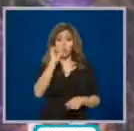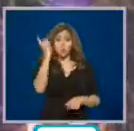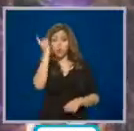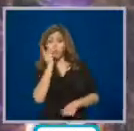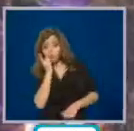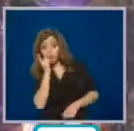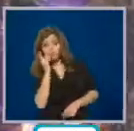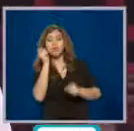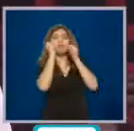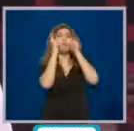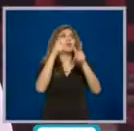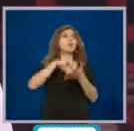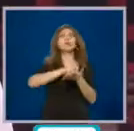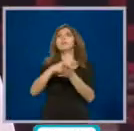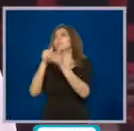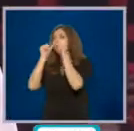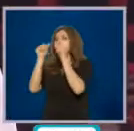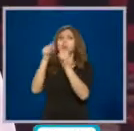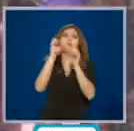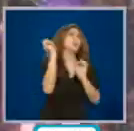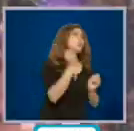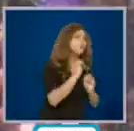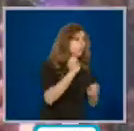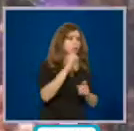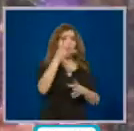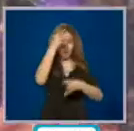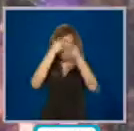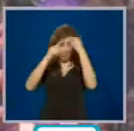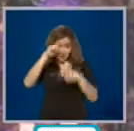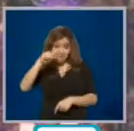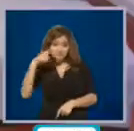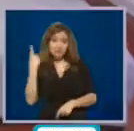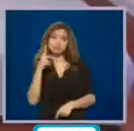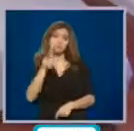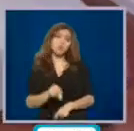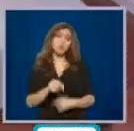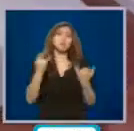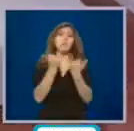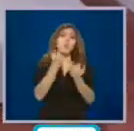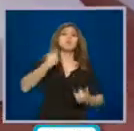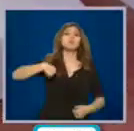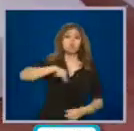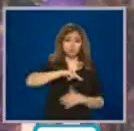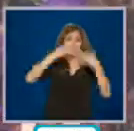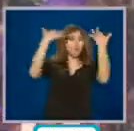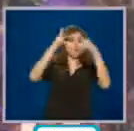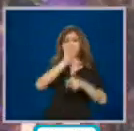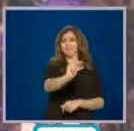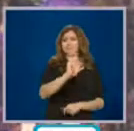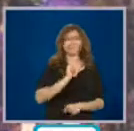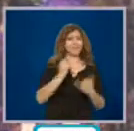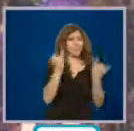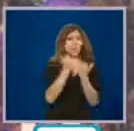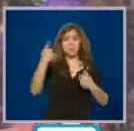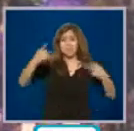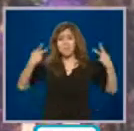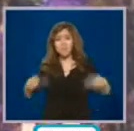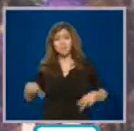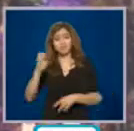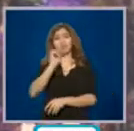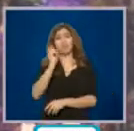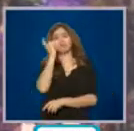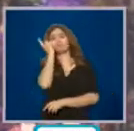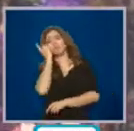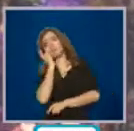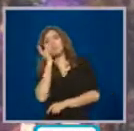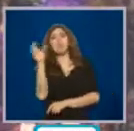se puede concentrar, que no va a aprender fácilmente. Y a los adultos nos aplica algo similar, ¿eh? Una persona que no duerme incluso pone en riesgo